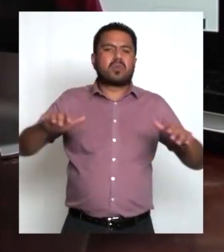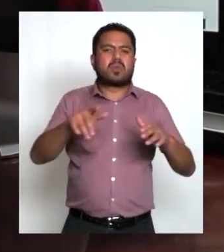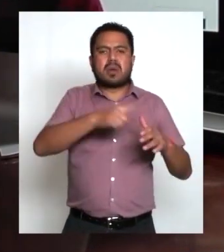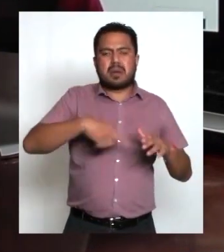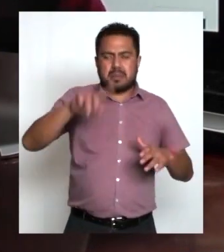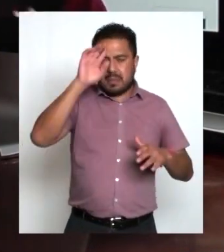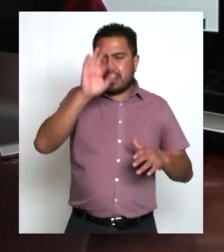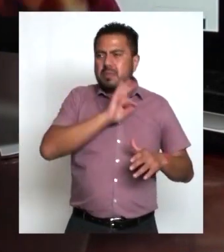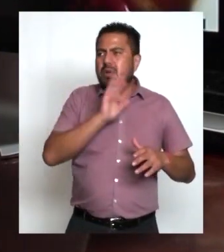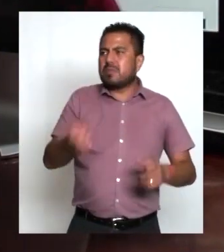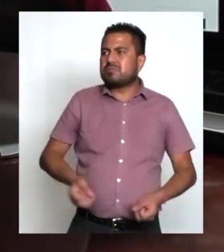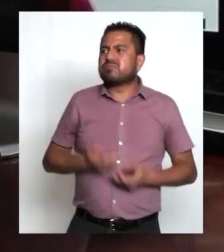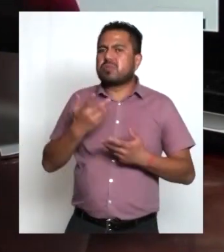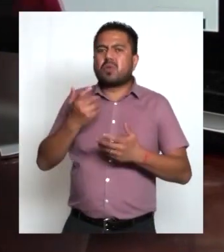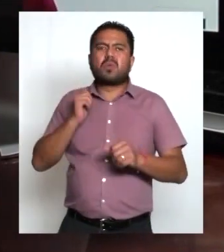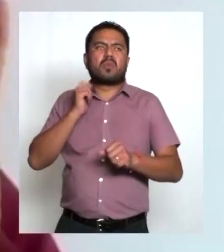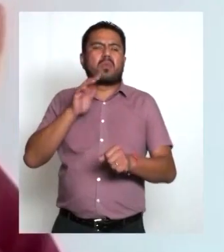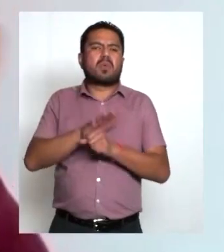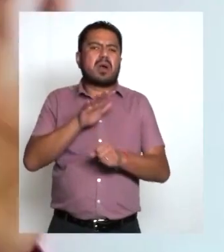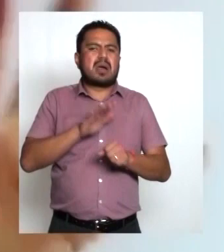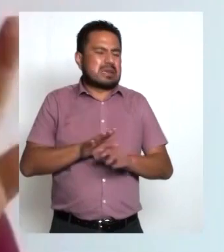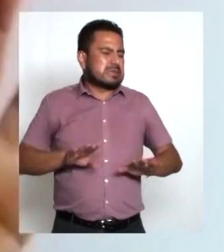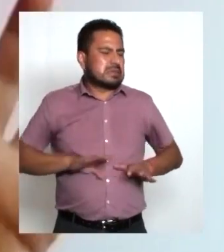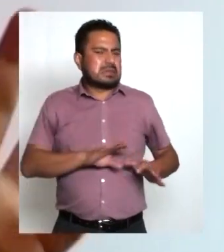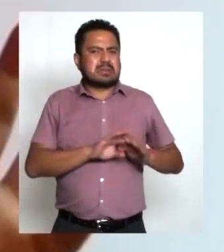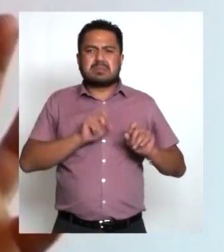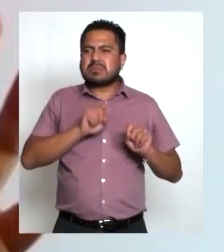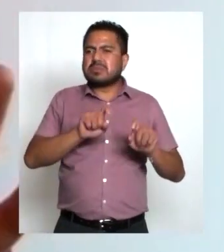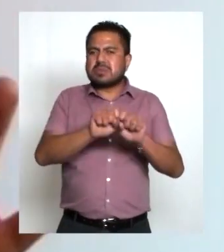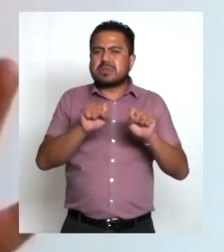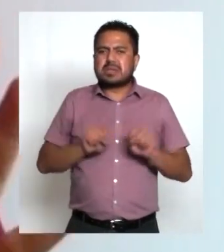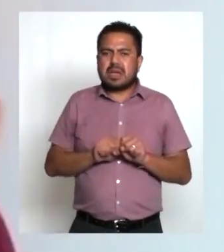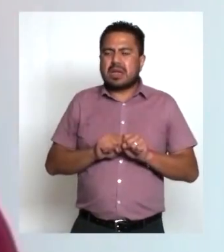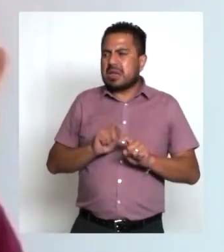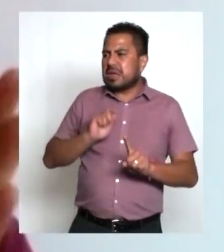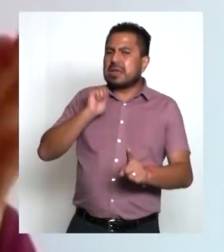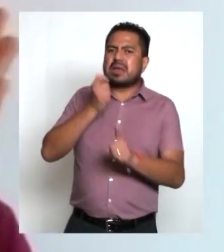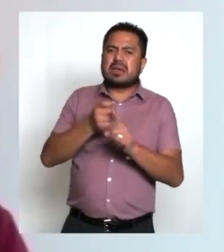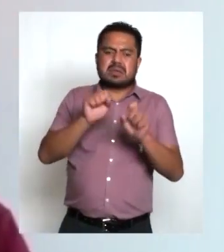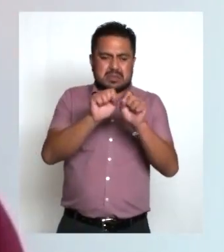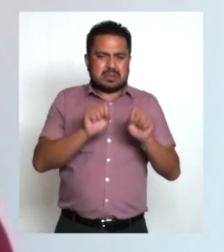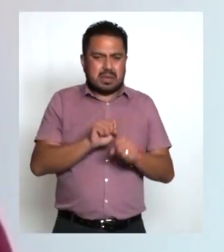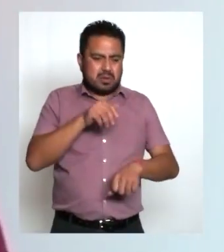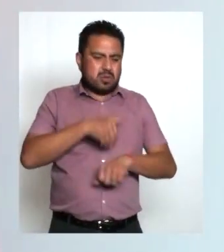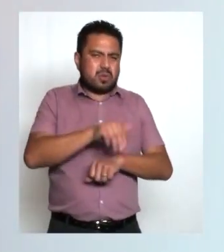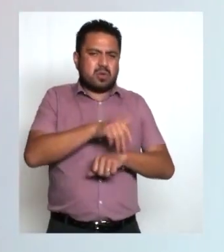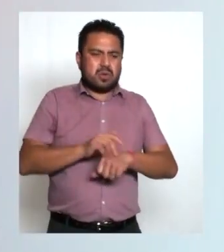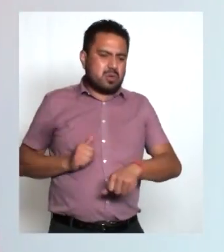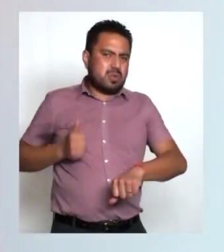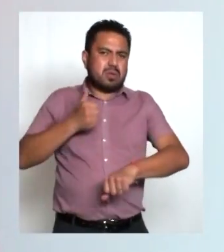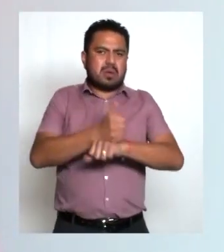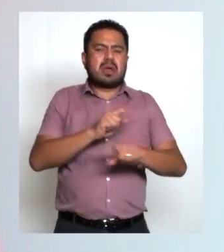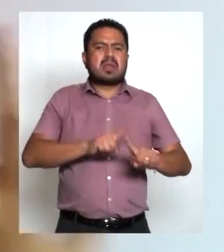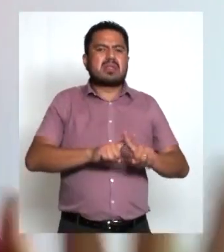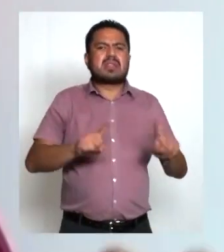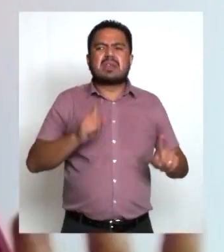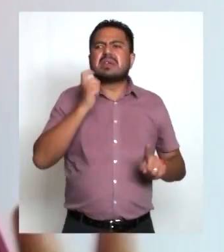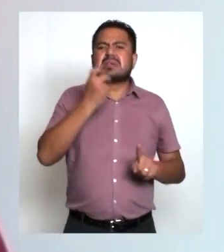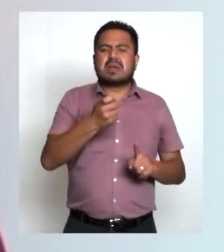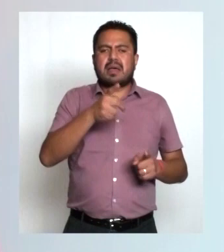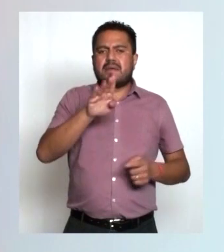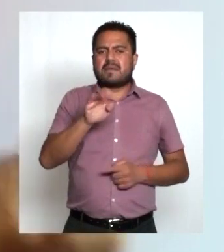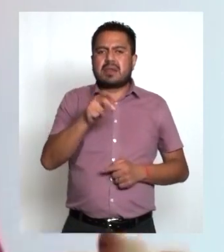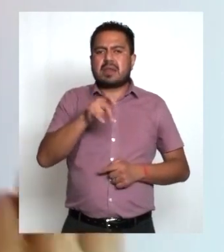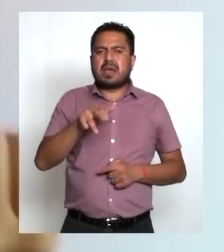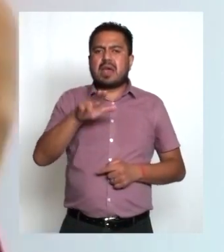utilizamos para expresar cualquier cosa. La similitud de ambos sistemas es que son sistemas numéricos posicionales. La